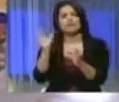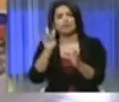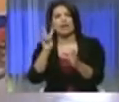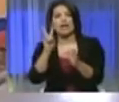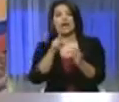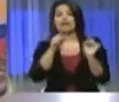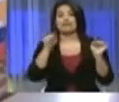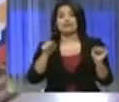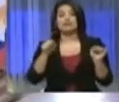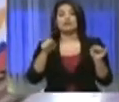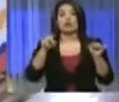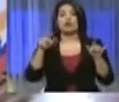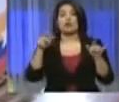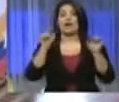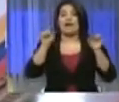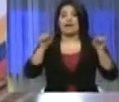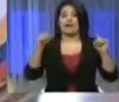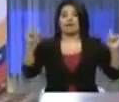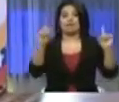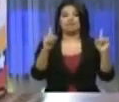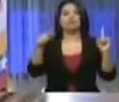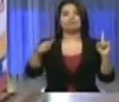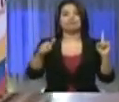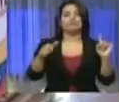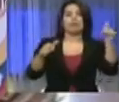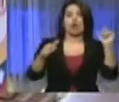en común en una inmensa frontera